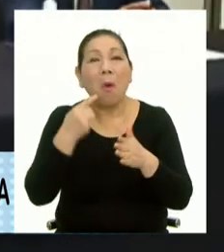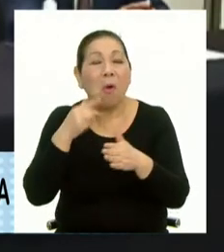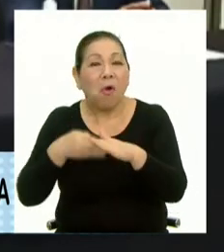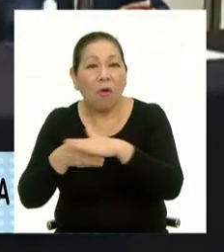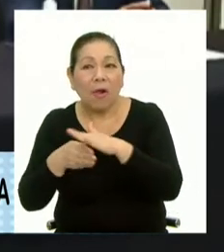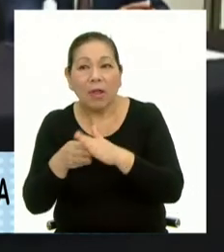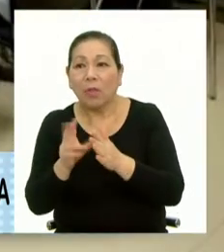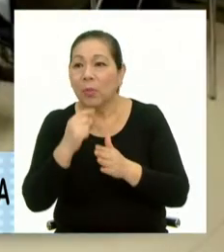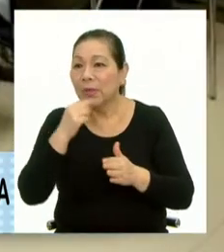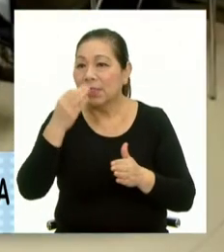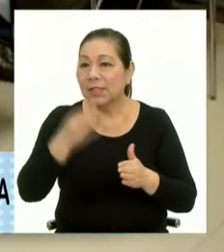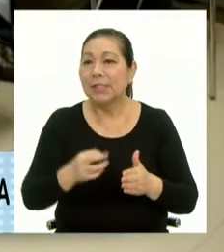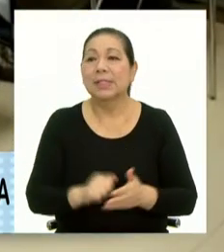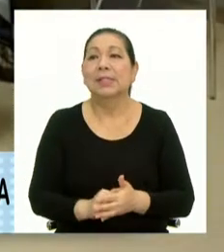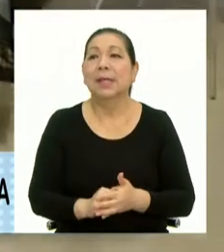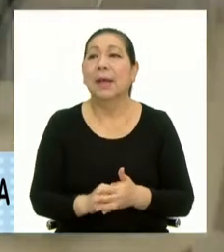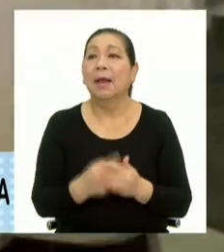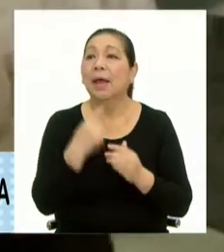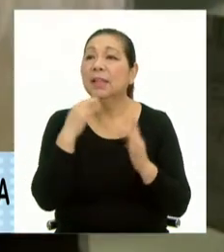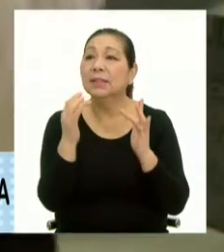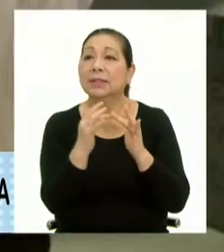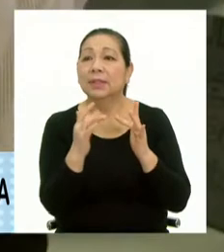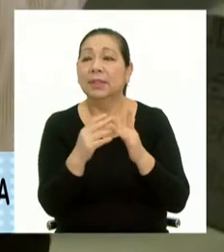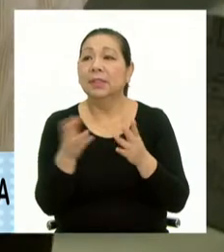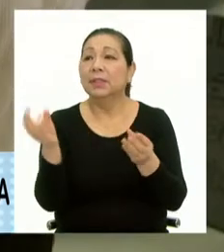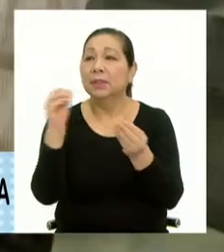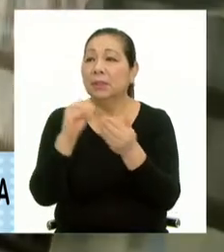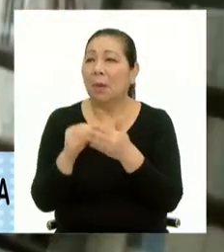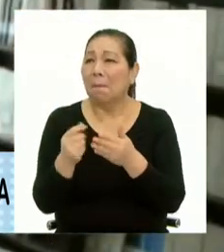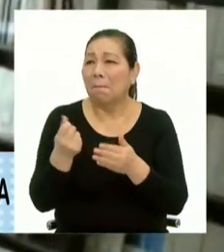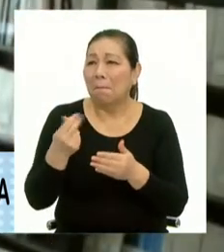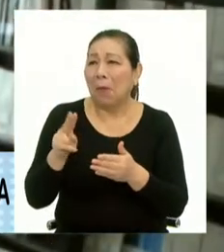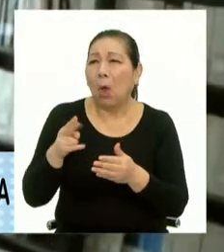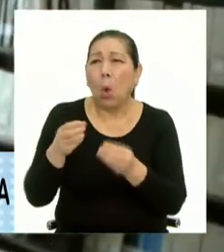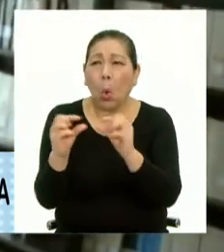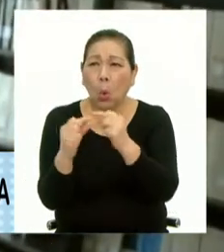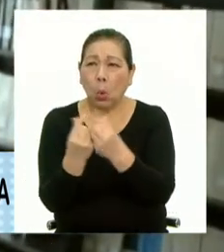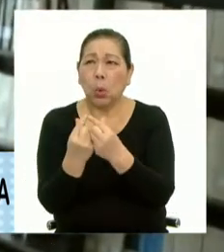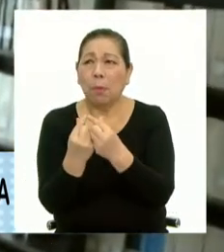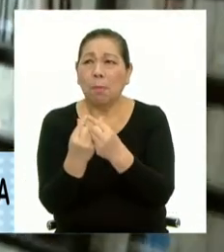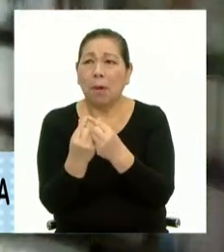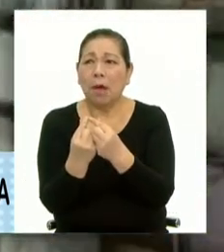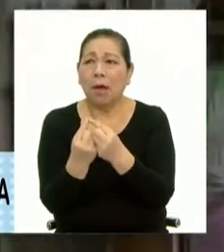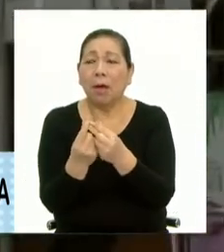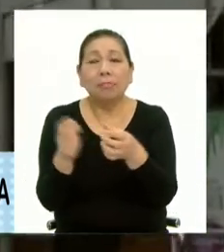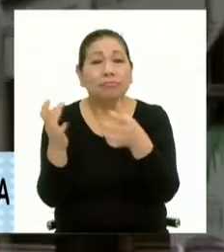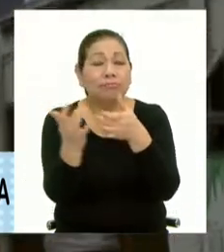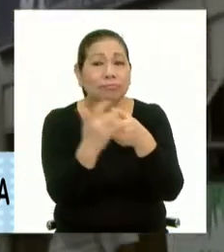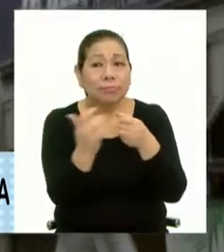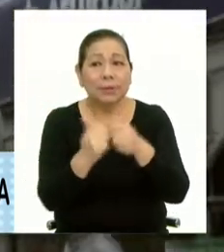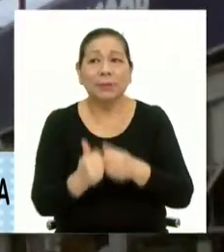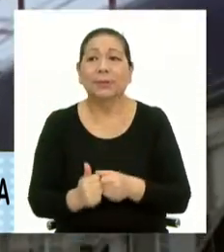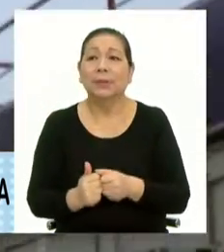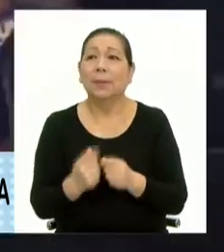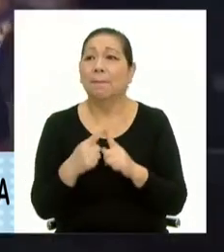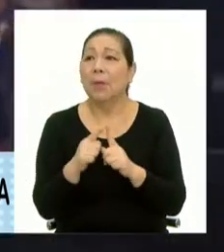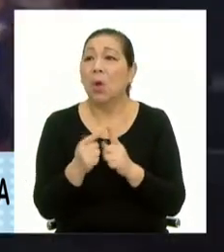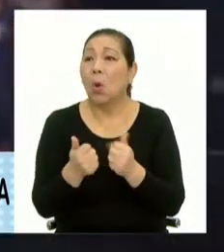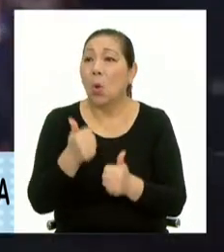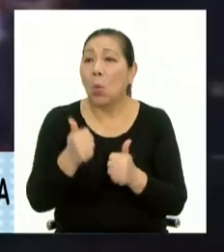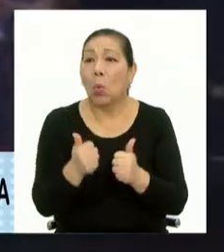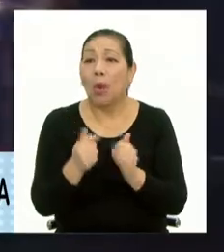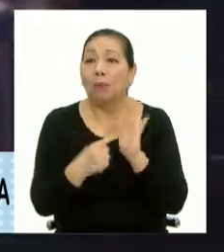utilidades que no eran reales. Se identificó que se otorgaron grandes créditos a grupos económicos y empresas vinculadas a la cooperativa, los